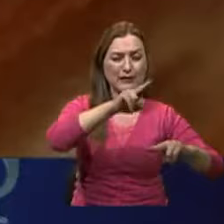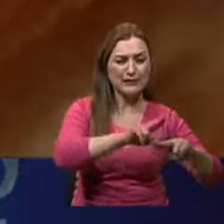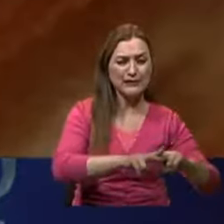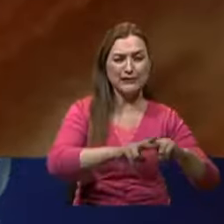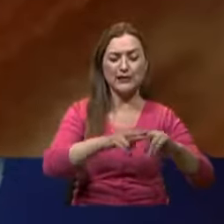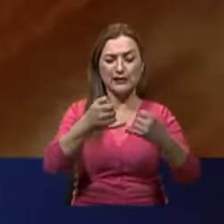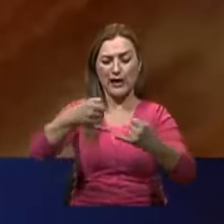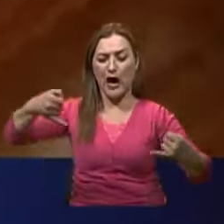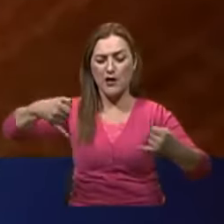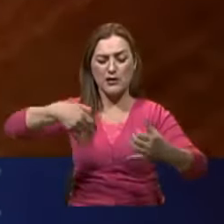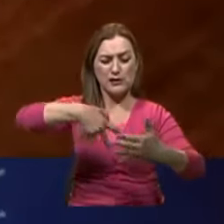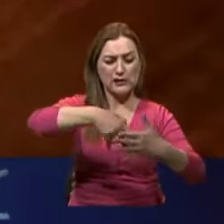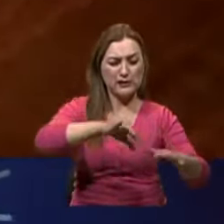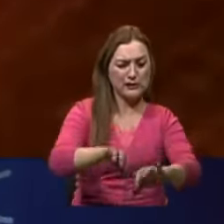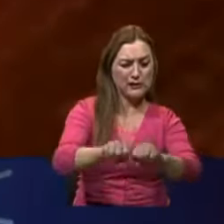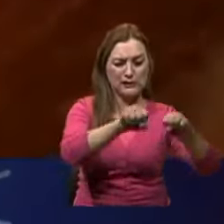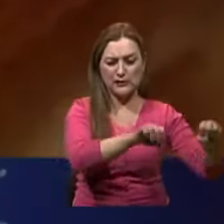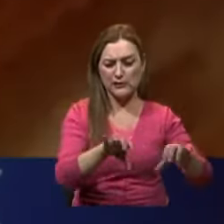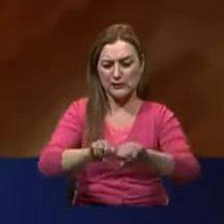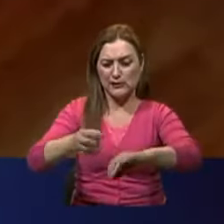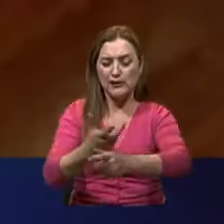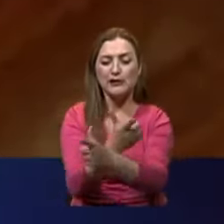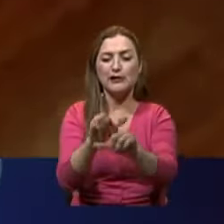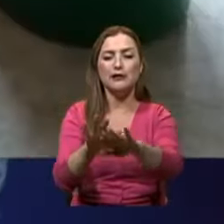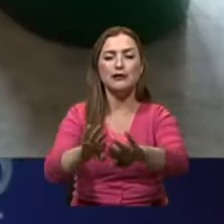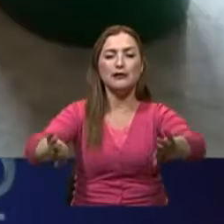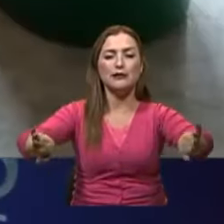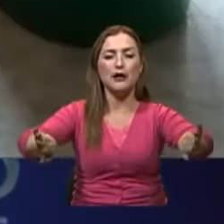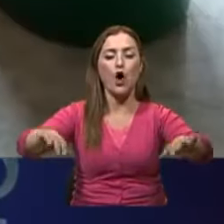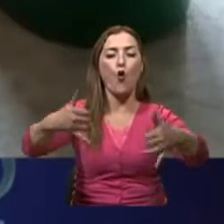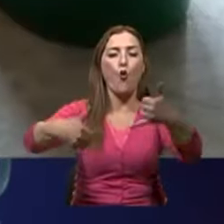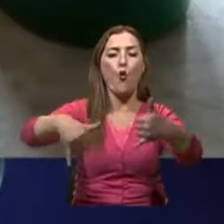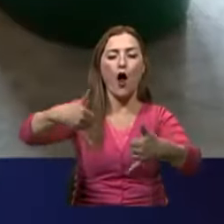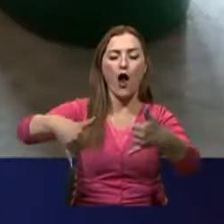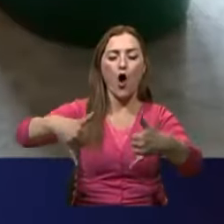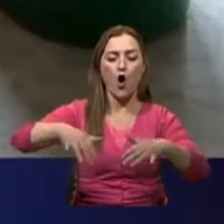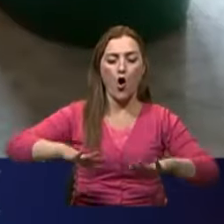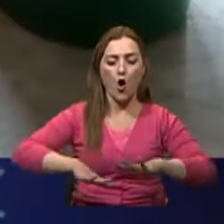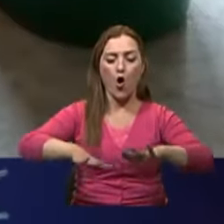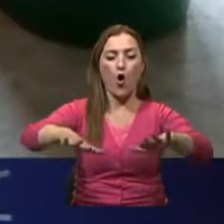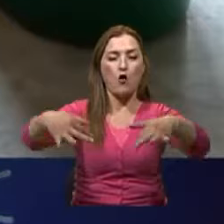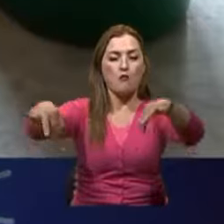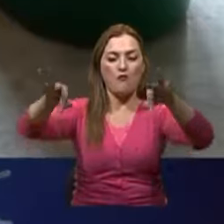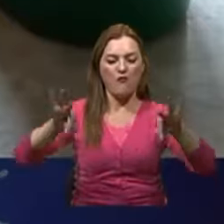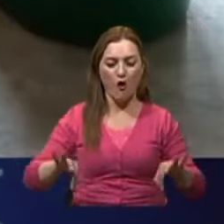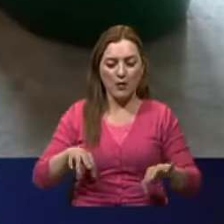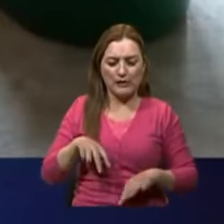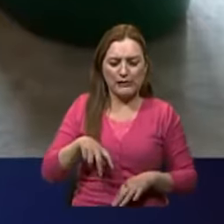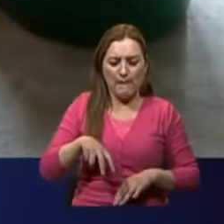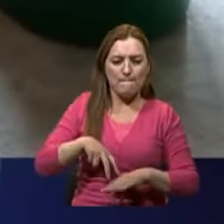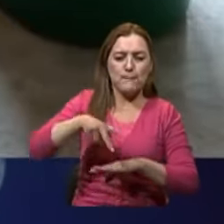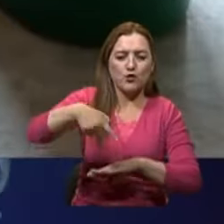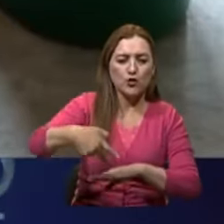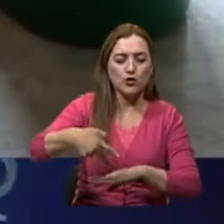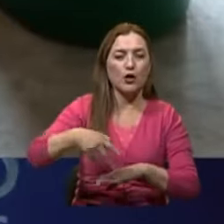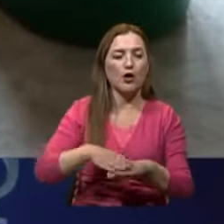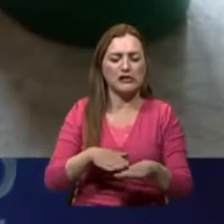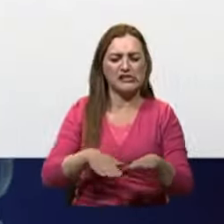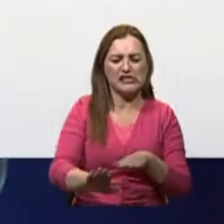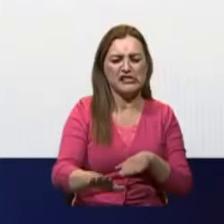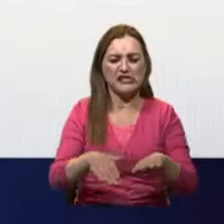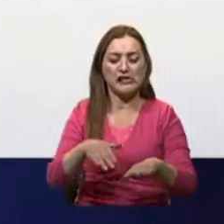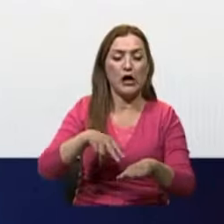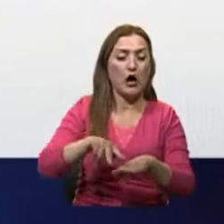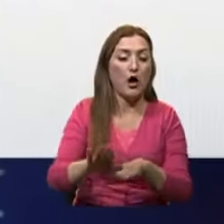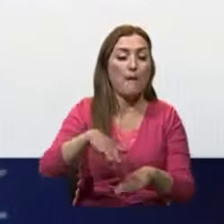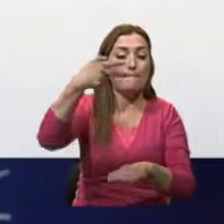en pasillos, alfombras o juguetes. Las personas mayores deben evitar moverse por la casa con suelos húmedos o encerados.